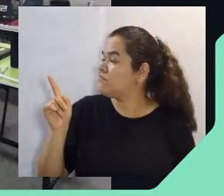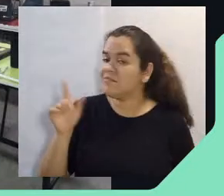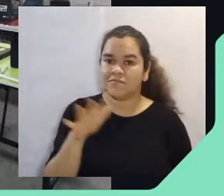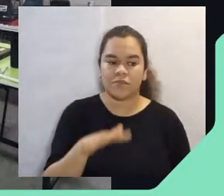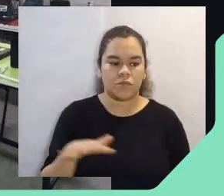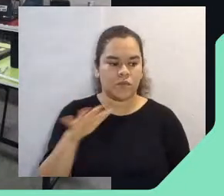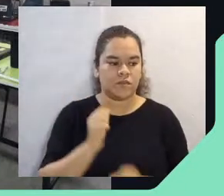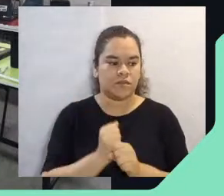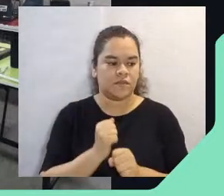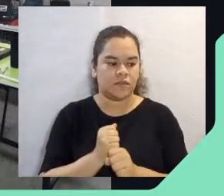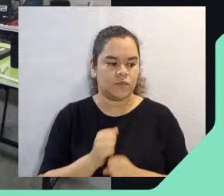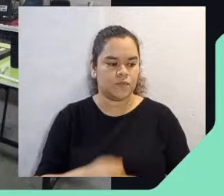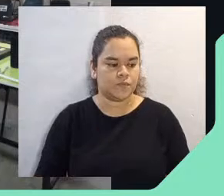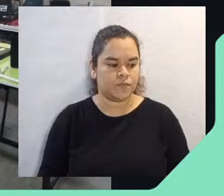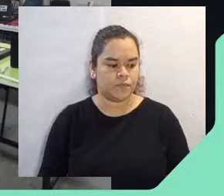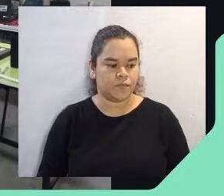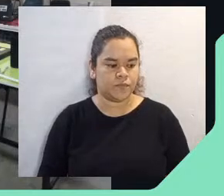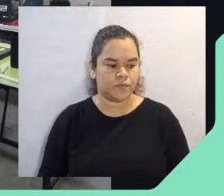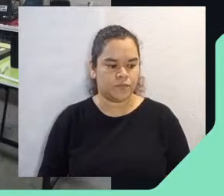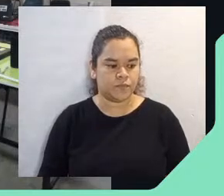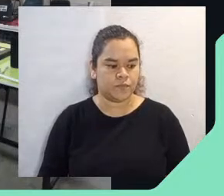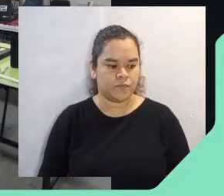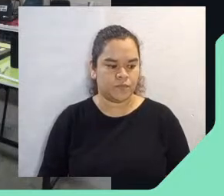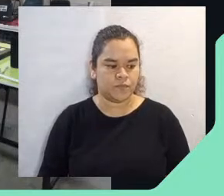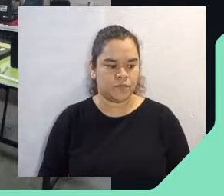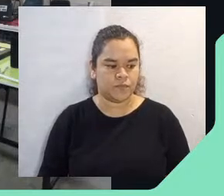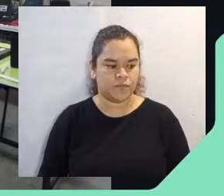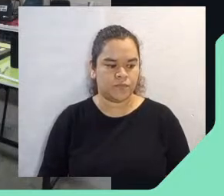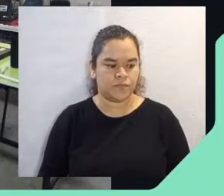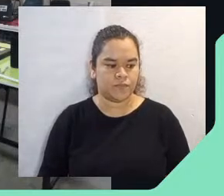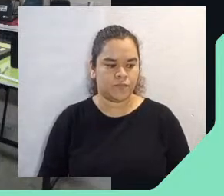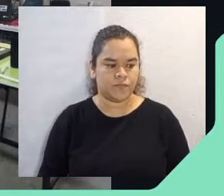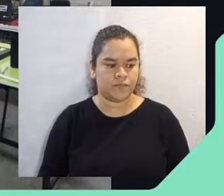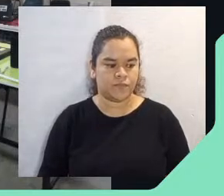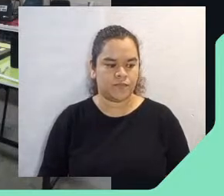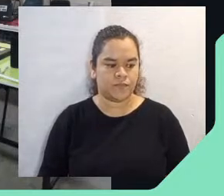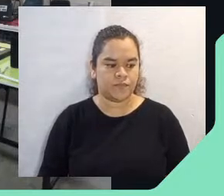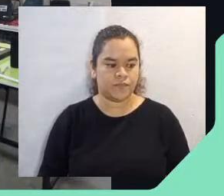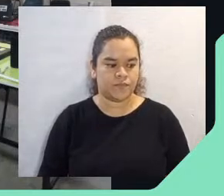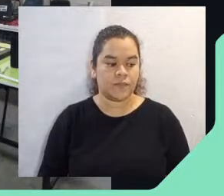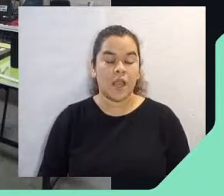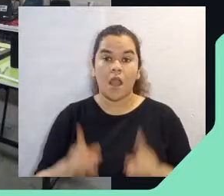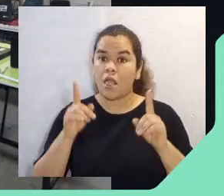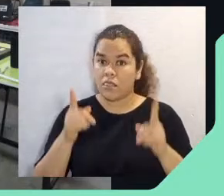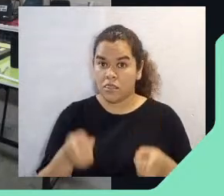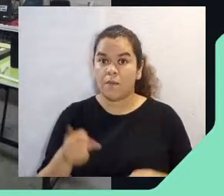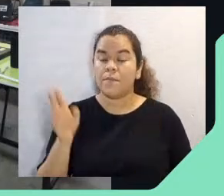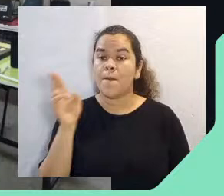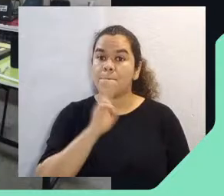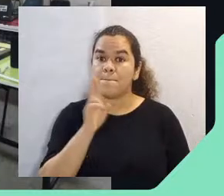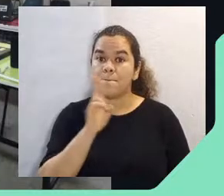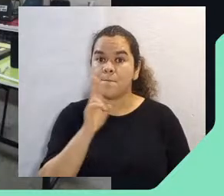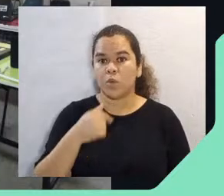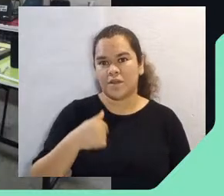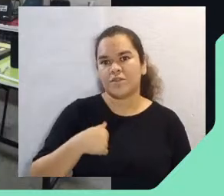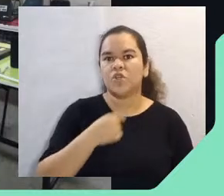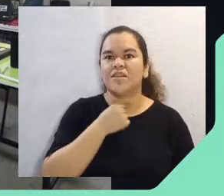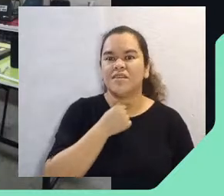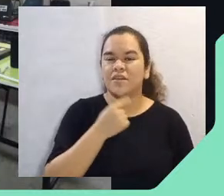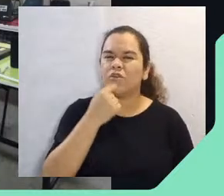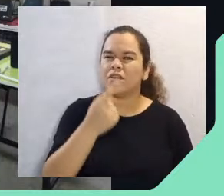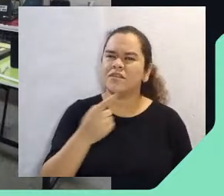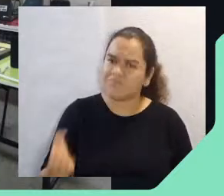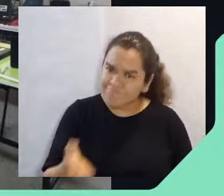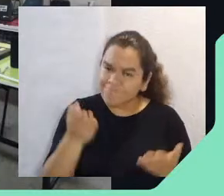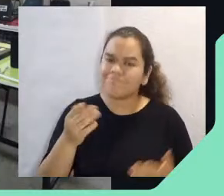Profe, sí. Y yo también de mi parte me gustaría decirle a todos los chicos que se animen, es una carrera hermosa, es una carrera que